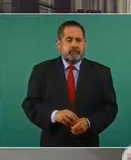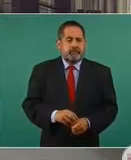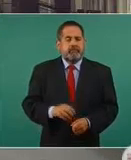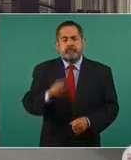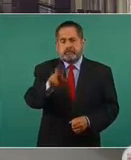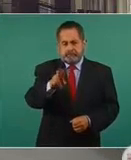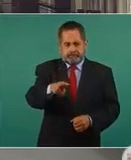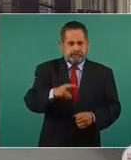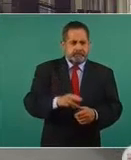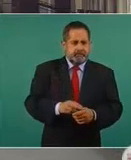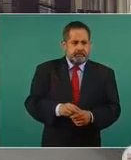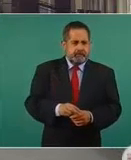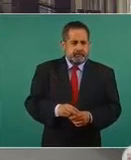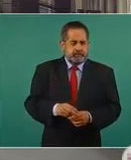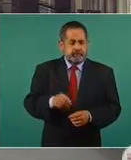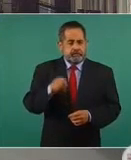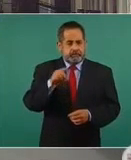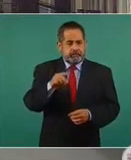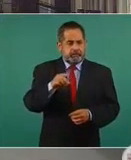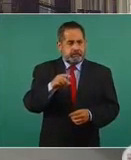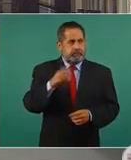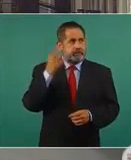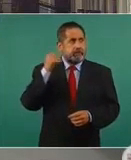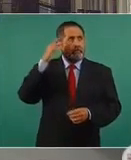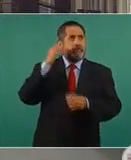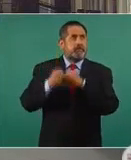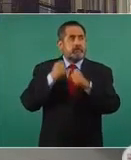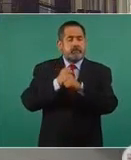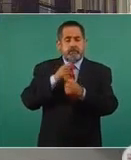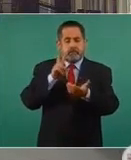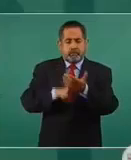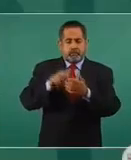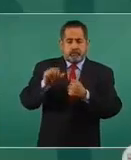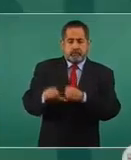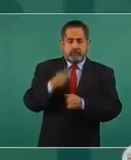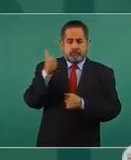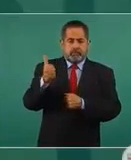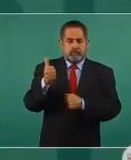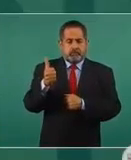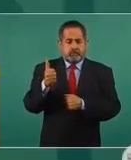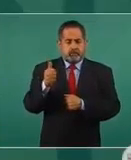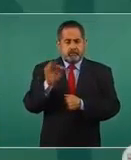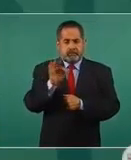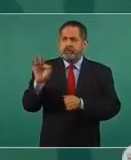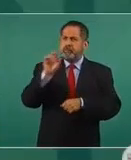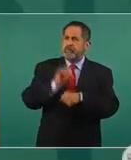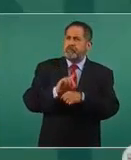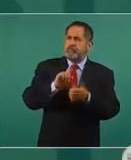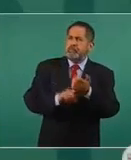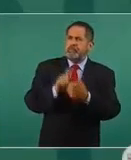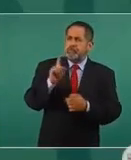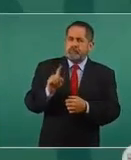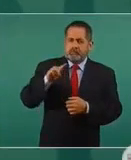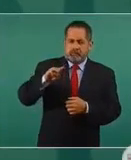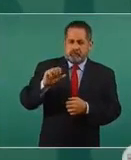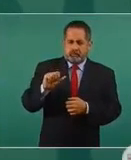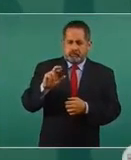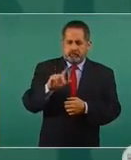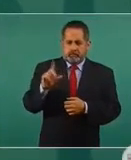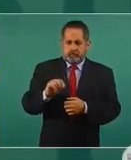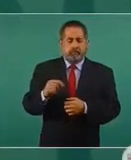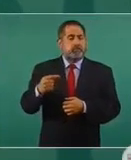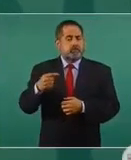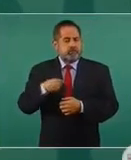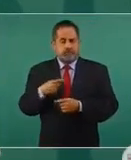Bien, sí, efectivamente en el 2011, con fecha 1 de marzo,